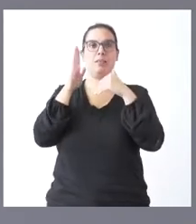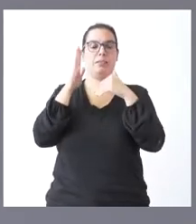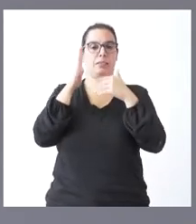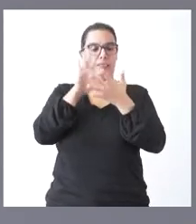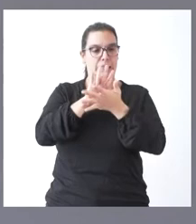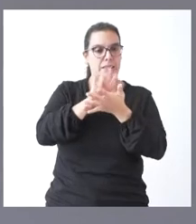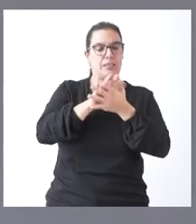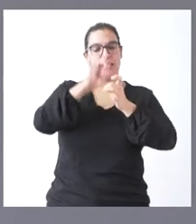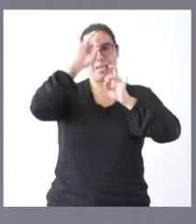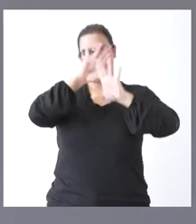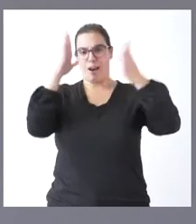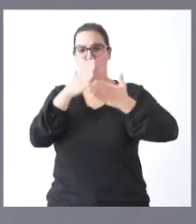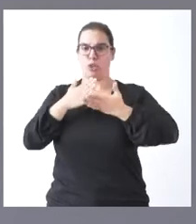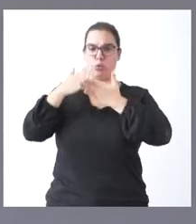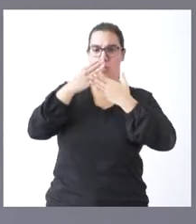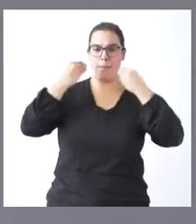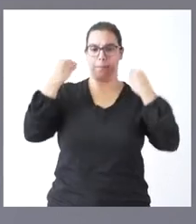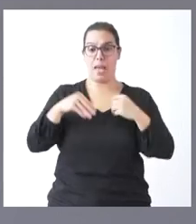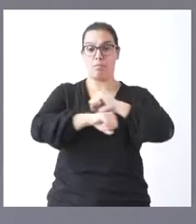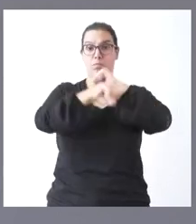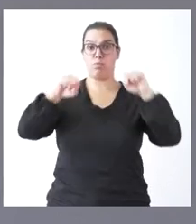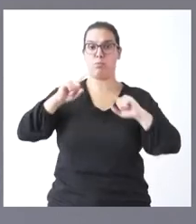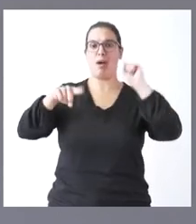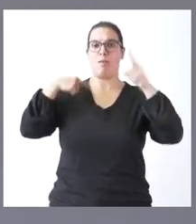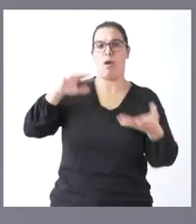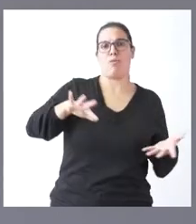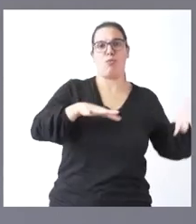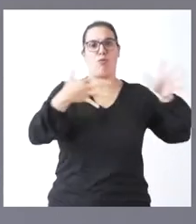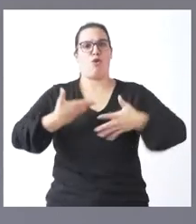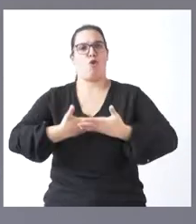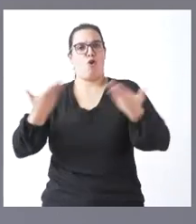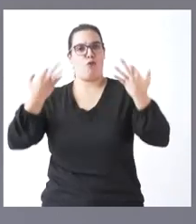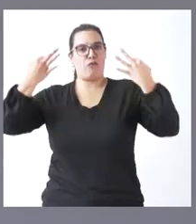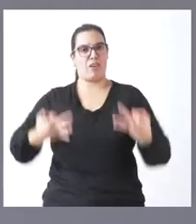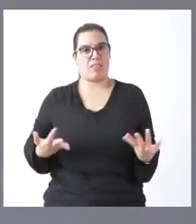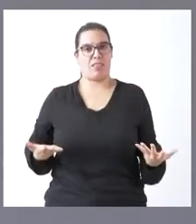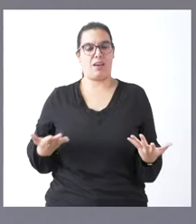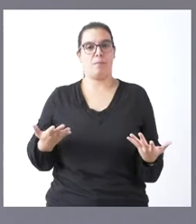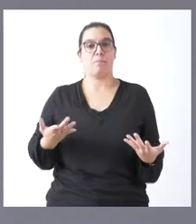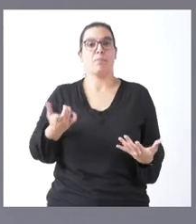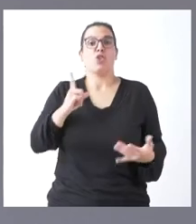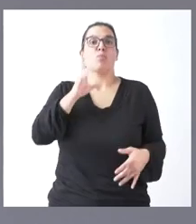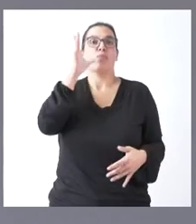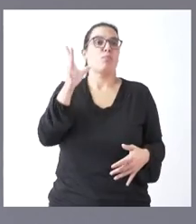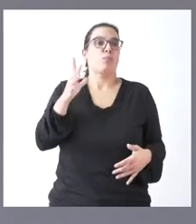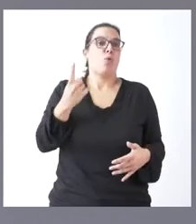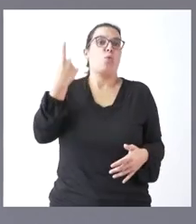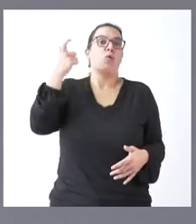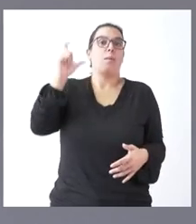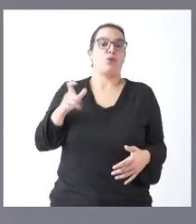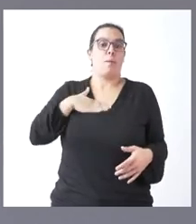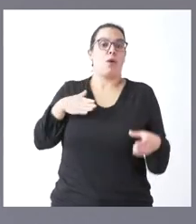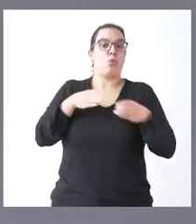las claras estudiarlas bien y luego desarrollarlas aplicarlas y creer en ellas no porque haya una persona de tu partido